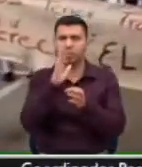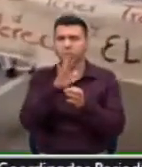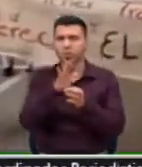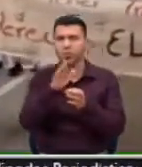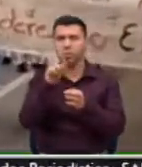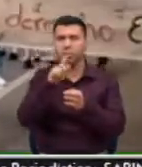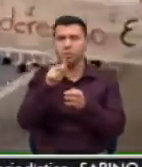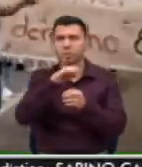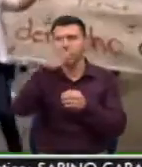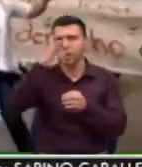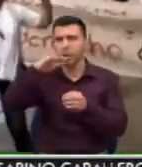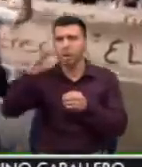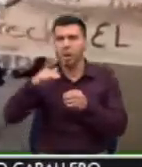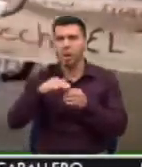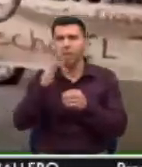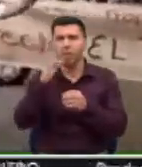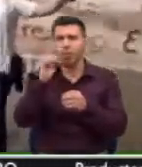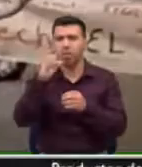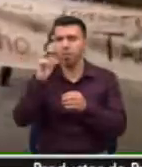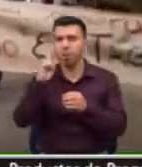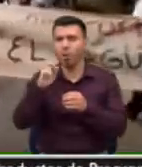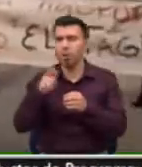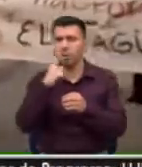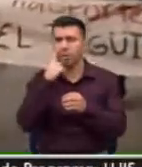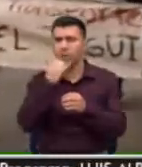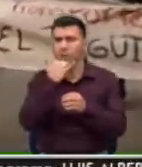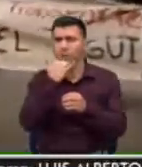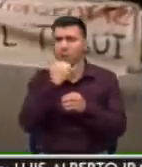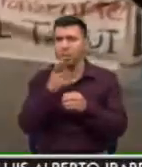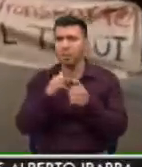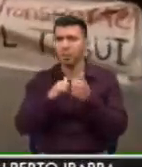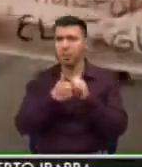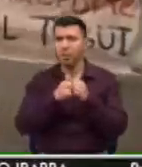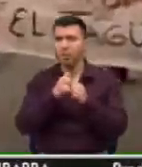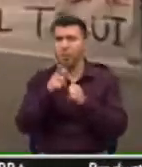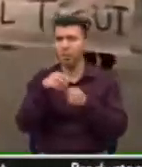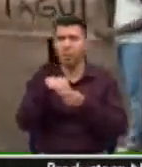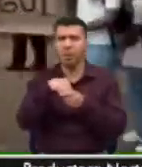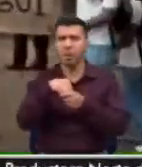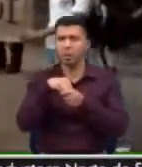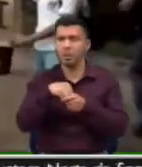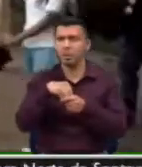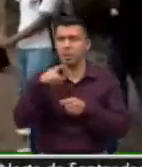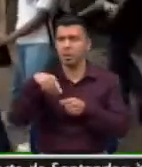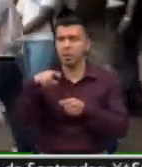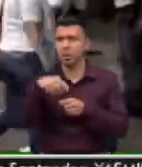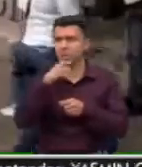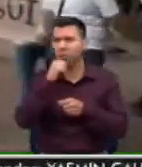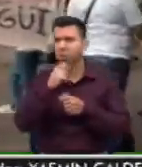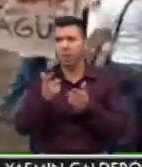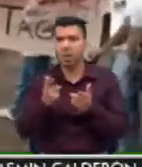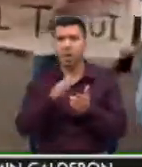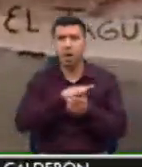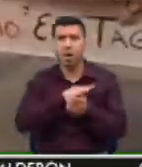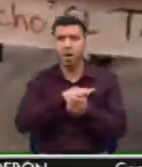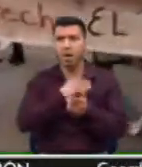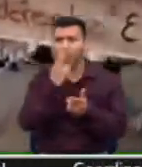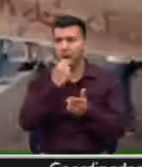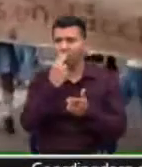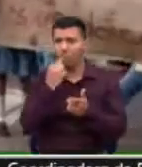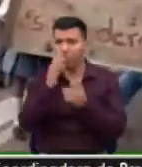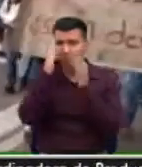a protestar con pancartas y pitos por la falta de transporte escolar que debía haber sido adjudicado por la alcaldía de este